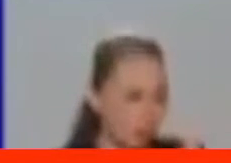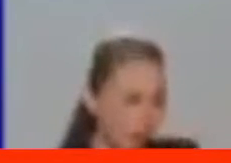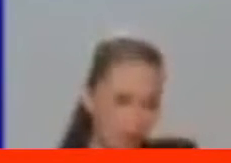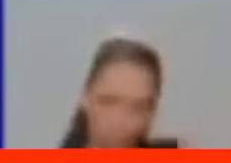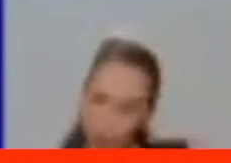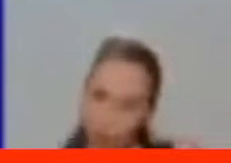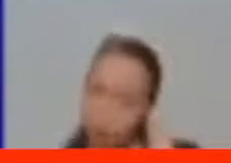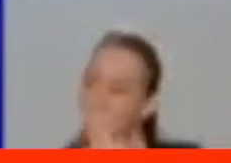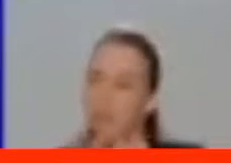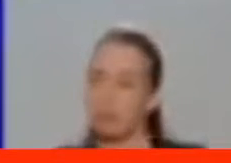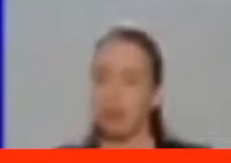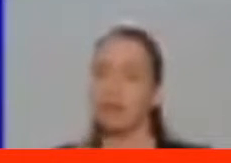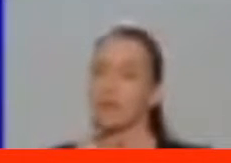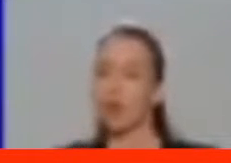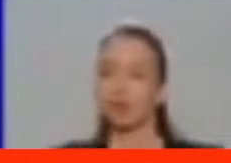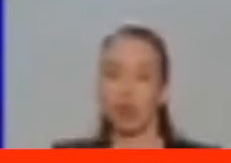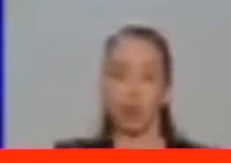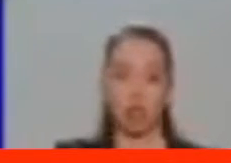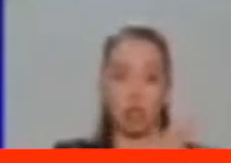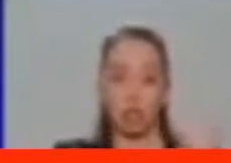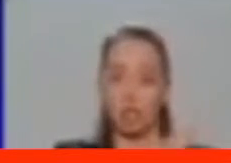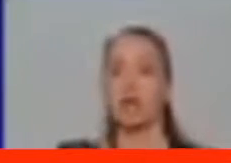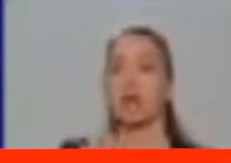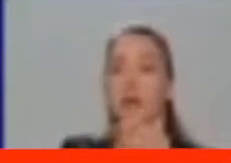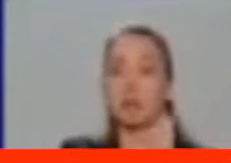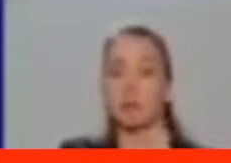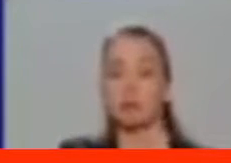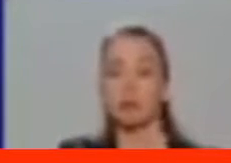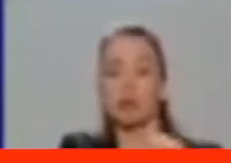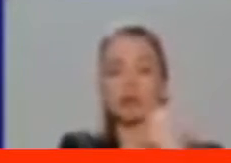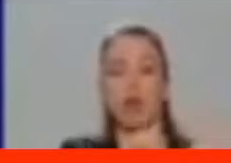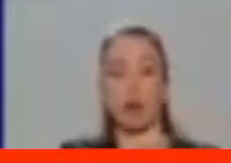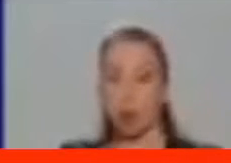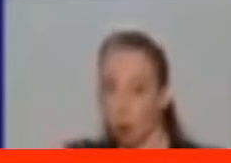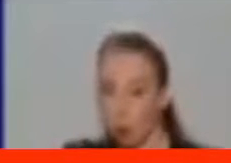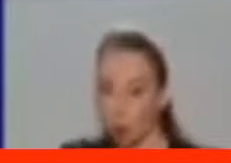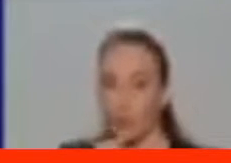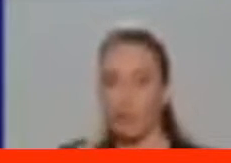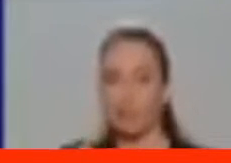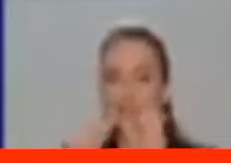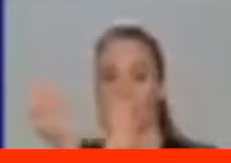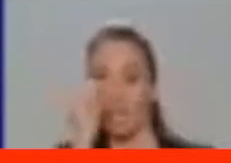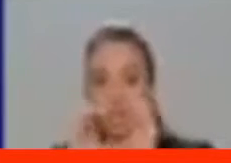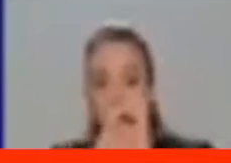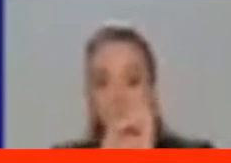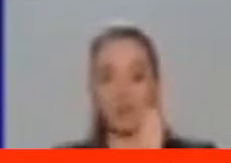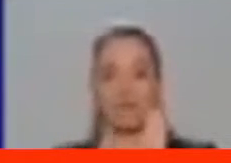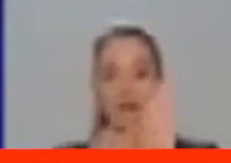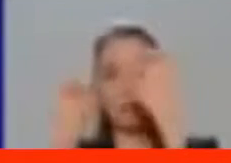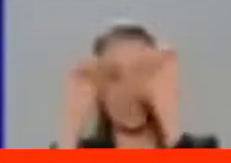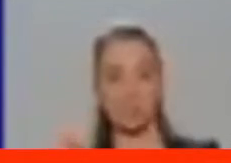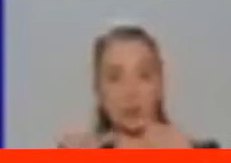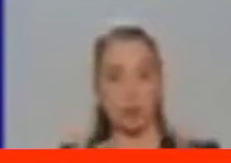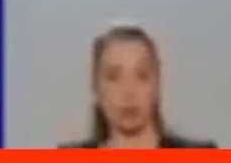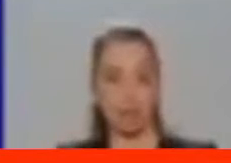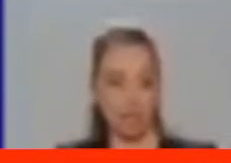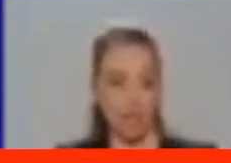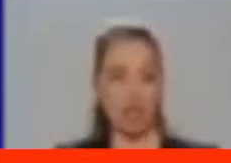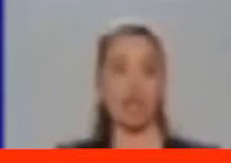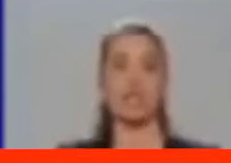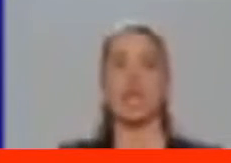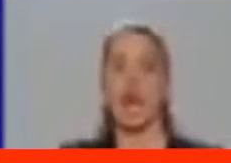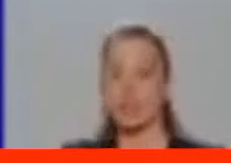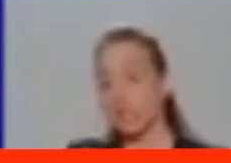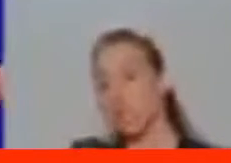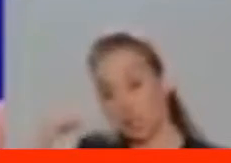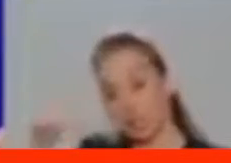los instrumentos que hoy día están, incluso con el presupuesto que va a quedar amarradito. Ya, usted está apostando que la Convención Constitucional va a cambiar el sistema político y por lo tanto habrá que convocar a nuevas elecciones. Yo